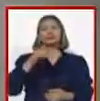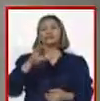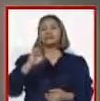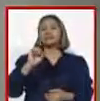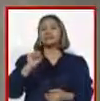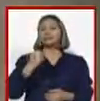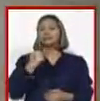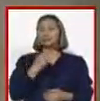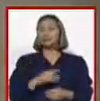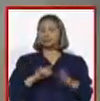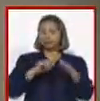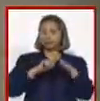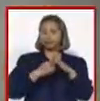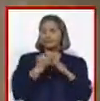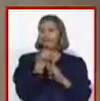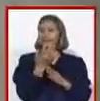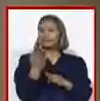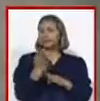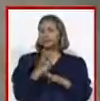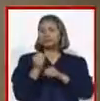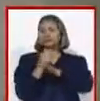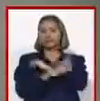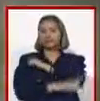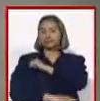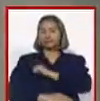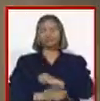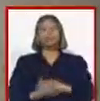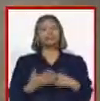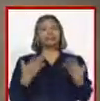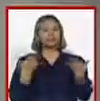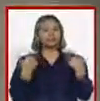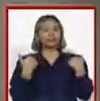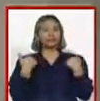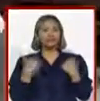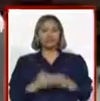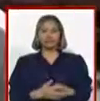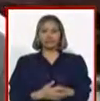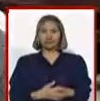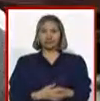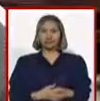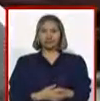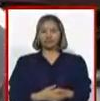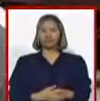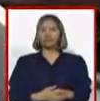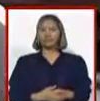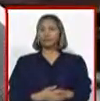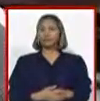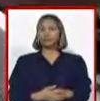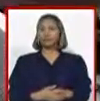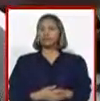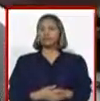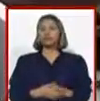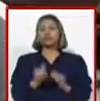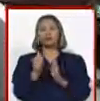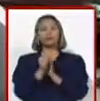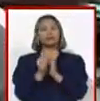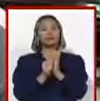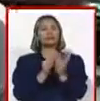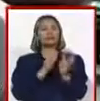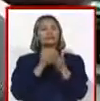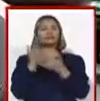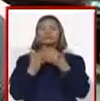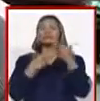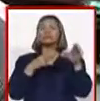se descarta que inicie algún proceso penal. Sí, vamos a tomar, estamos hablando con los abogados.